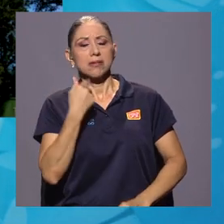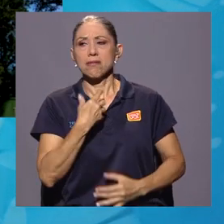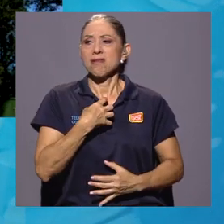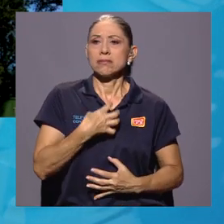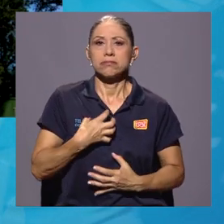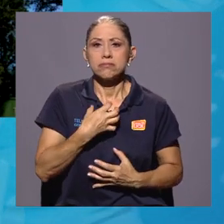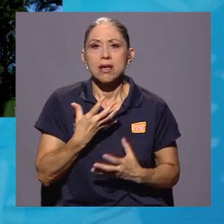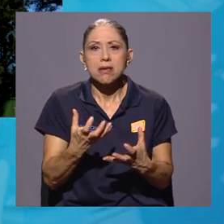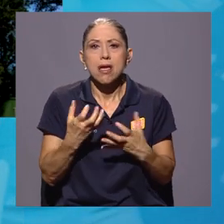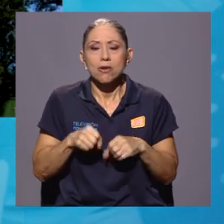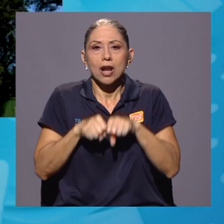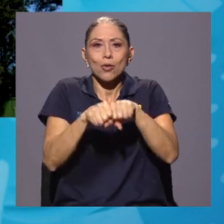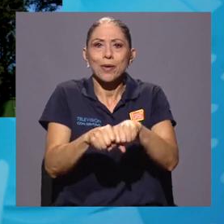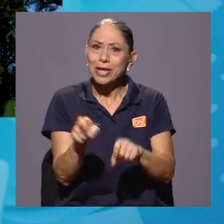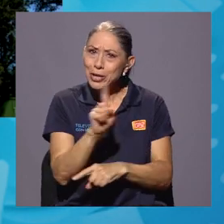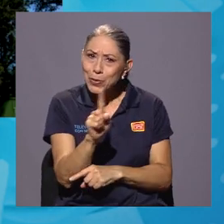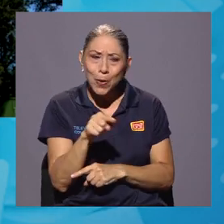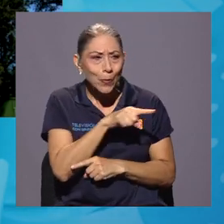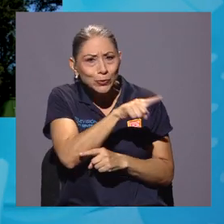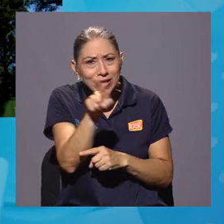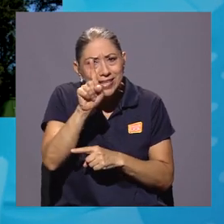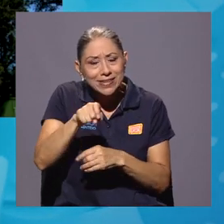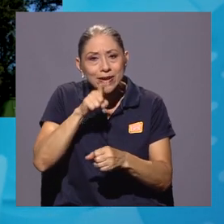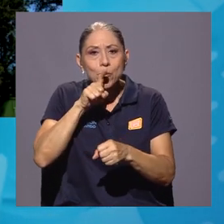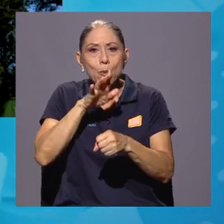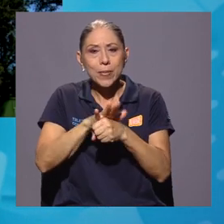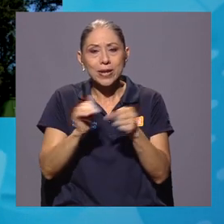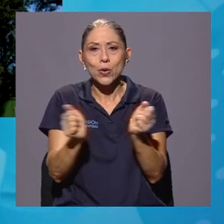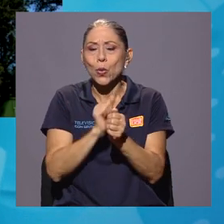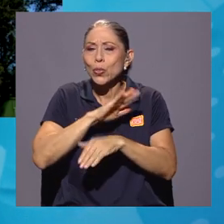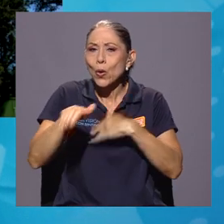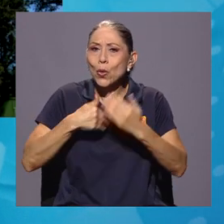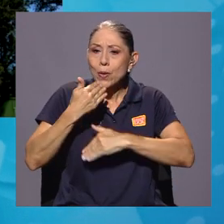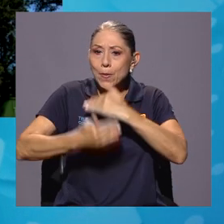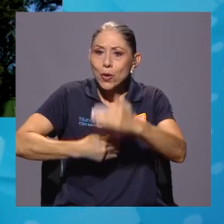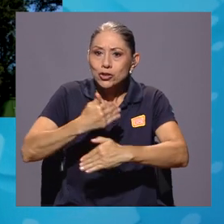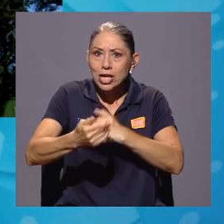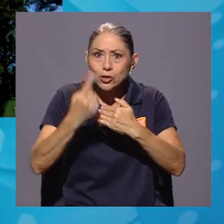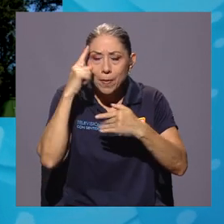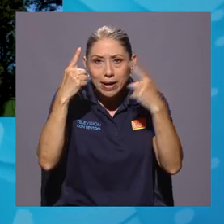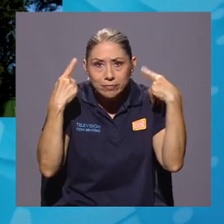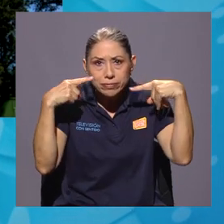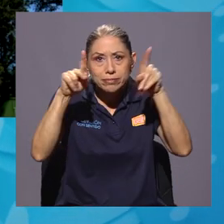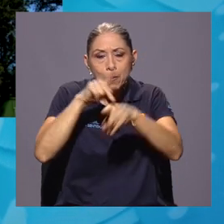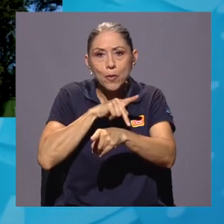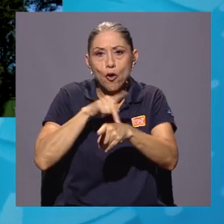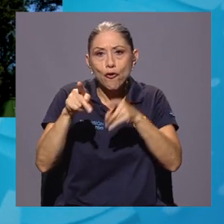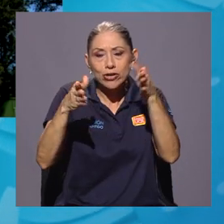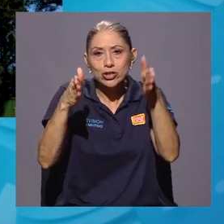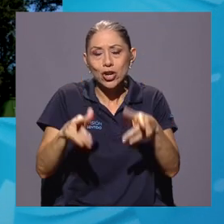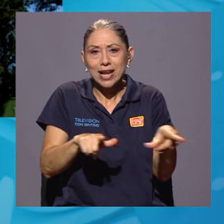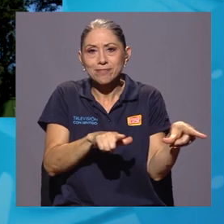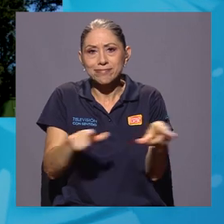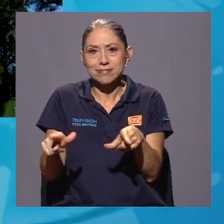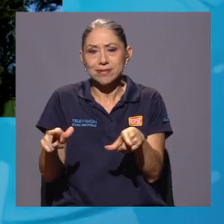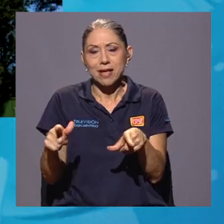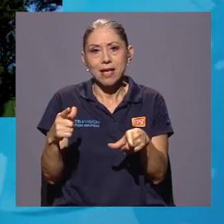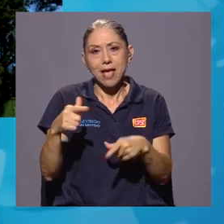les urge graduarse, sino que ustedes tienen que cumplir con todo el proceso que los Claro. convierte en profesionales preparados